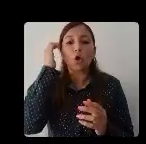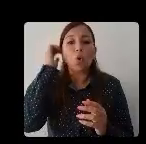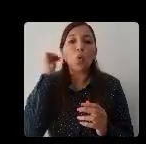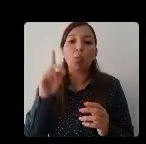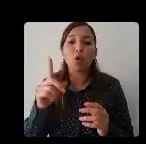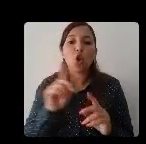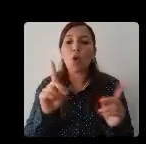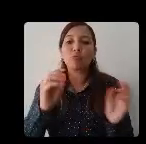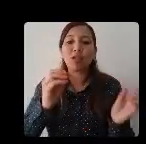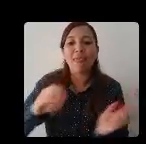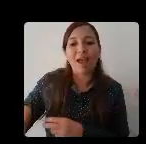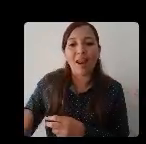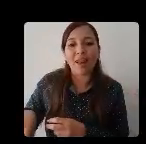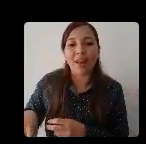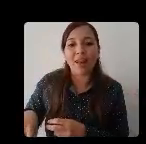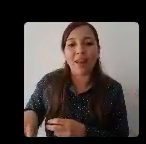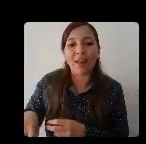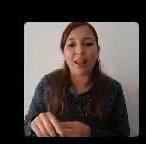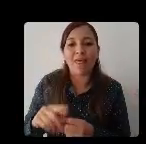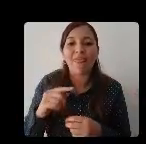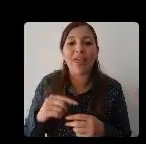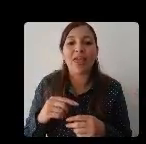un plan de cuidar nuestra vida.